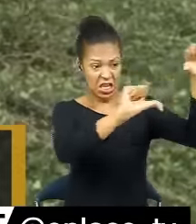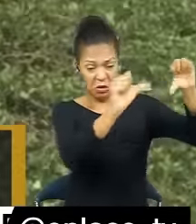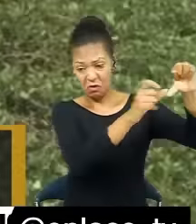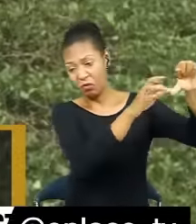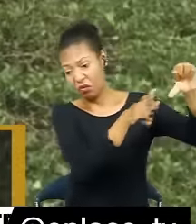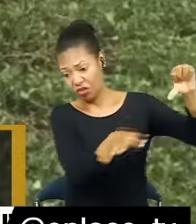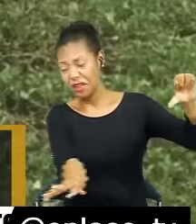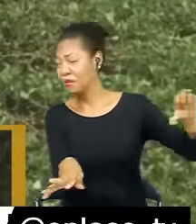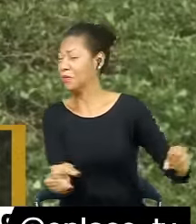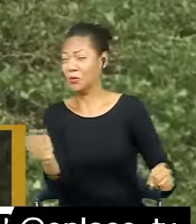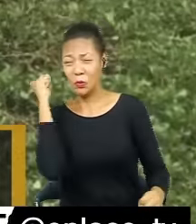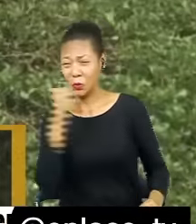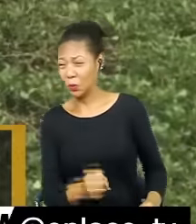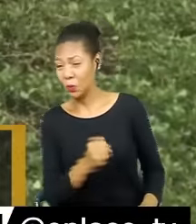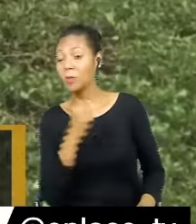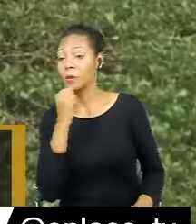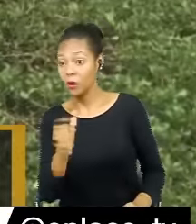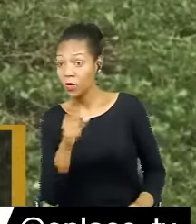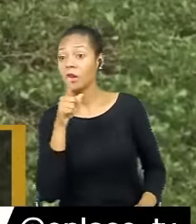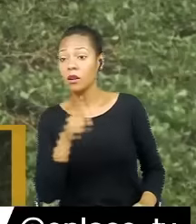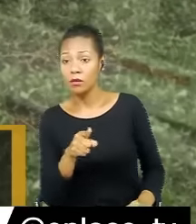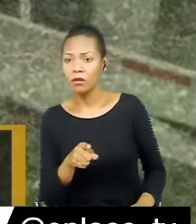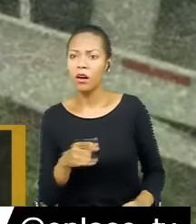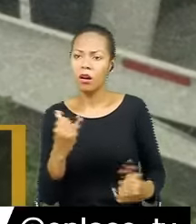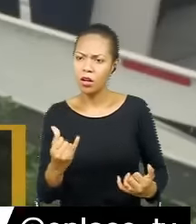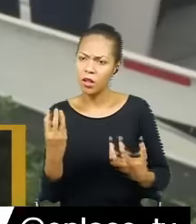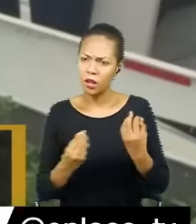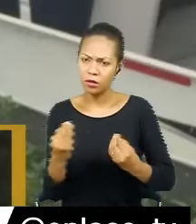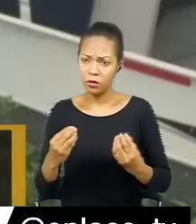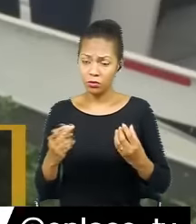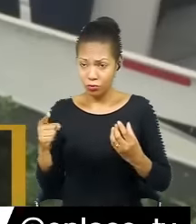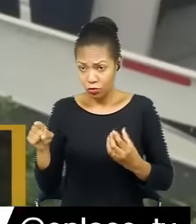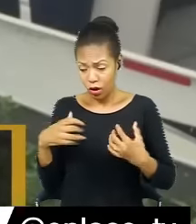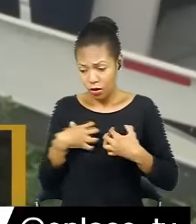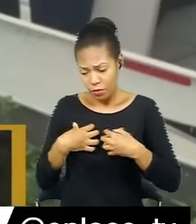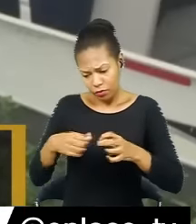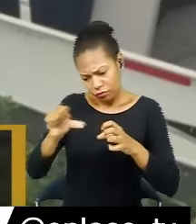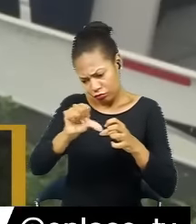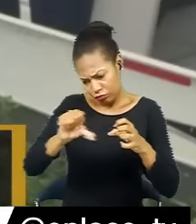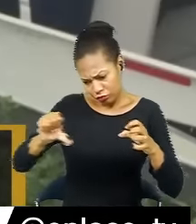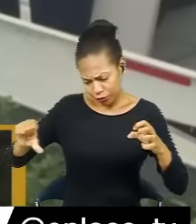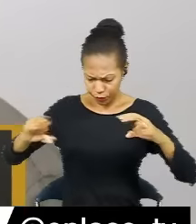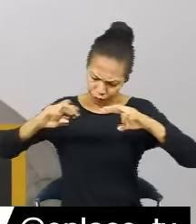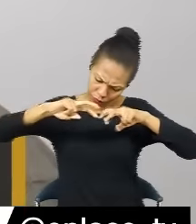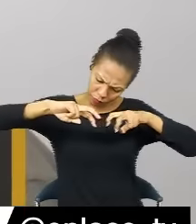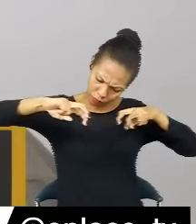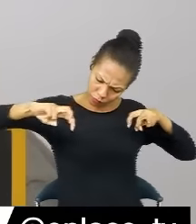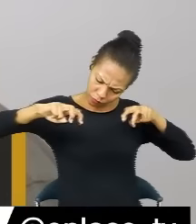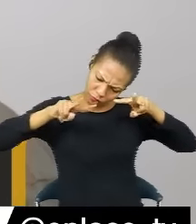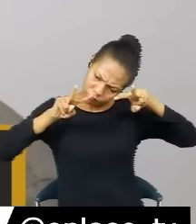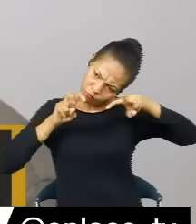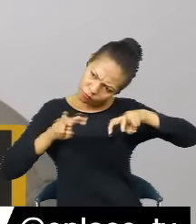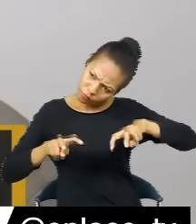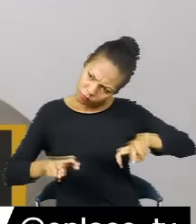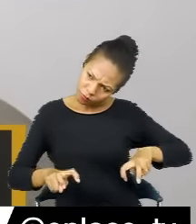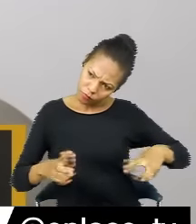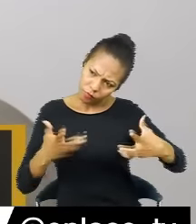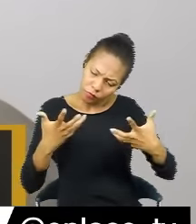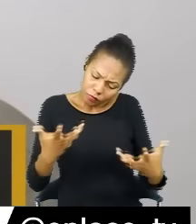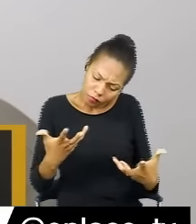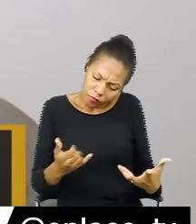registra, los ambientalistas reclaman que se haga una autopsia a fin de poder constatar las causas de la muerte. Pues nosotros solicitamos formalmente a la CASA, a la Autoridad Ambiental y